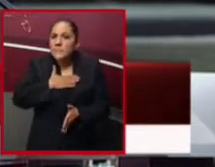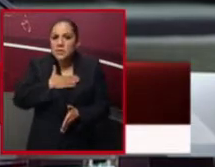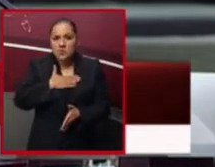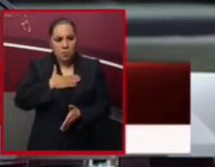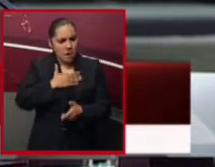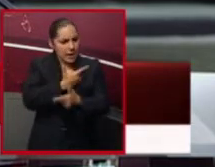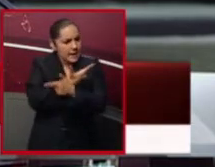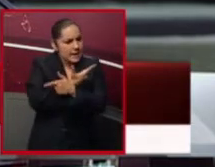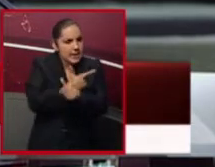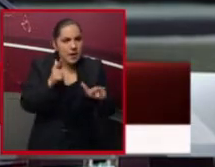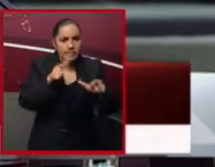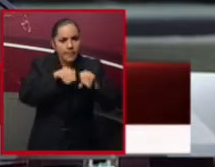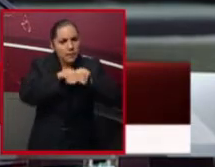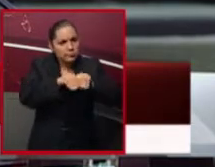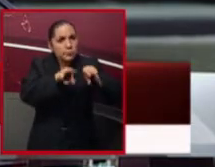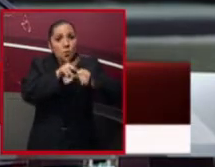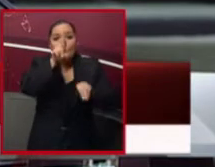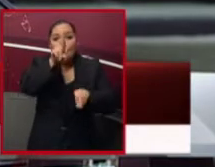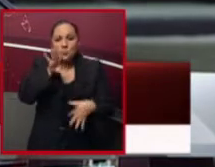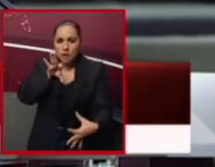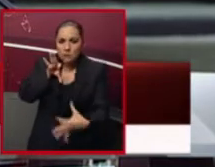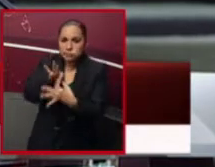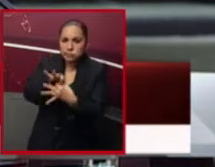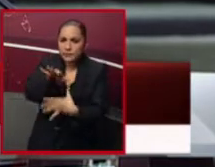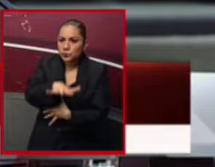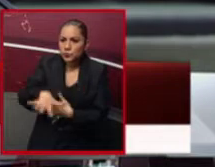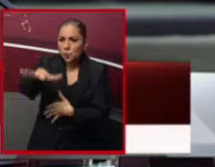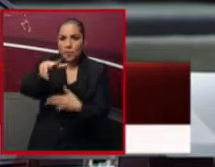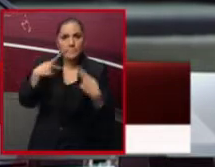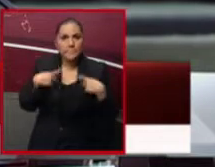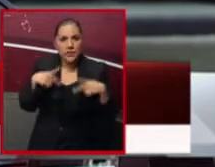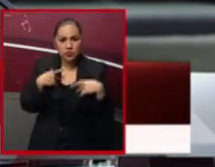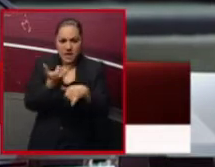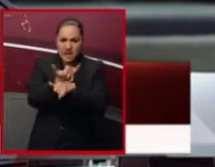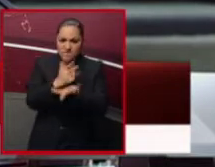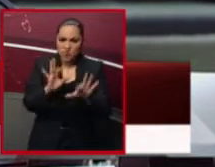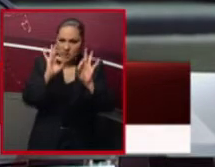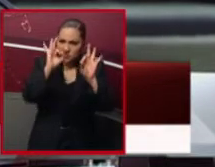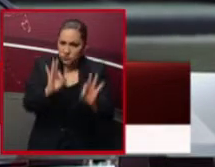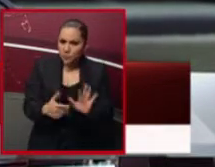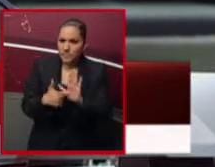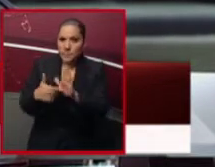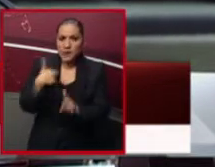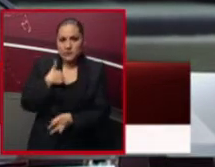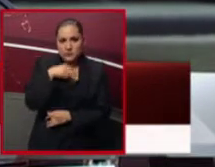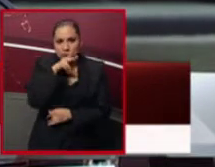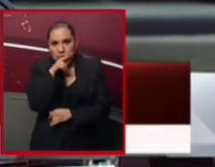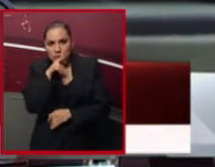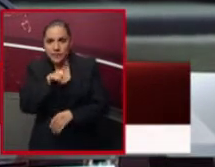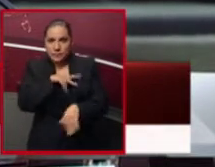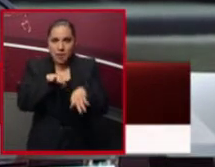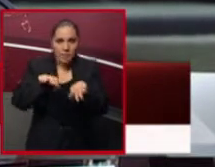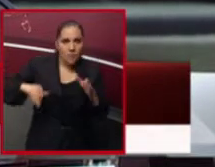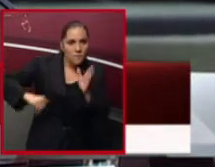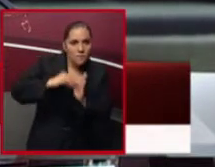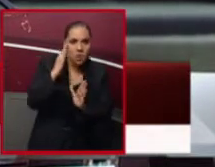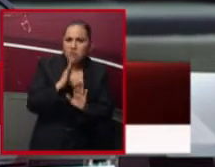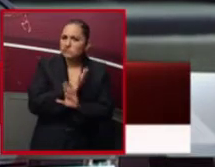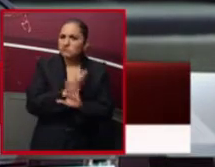la ciudadanía, con información confiable, sin el riesgo de perder su trabajo.